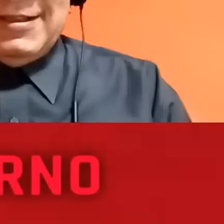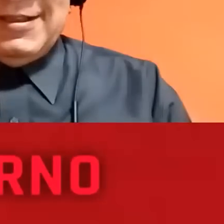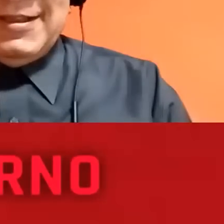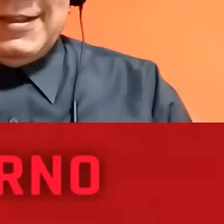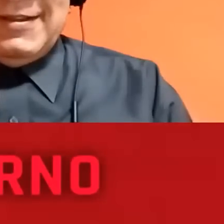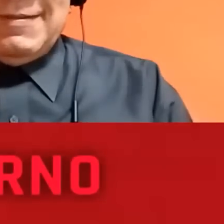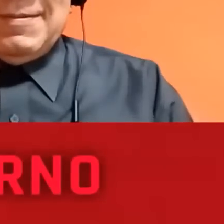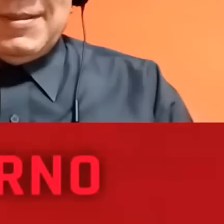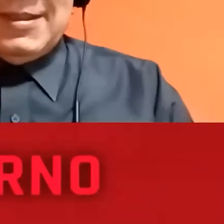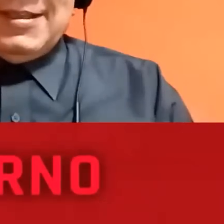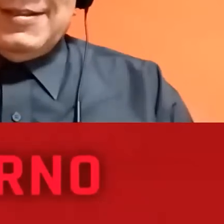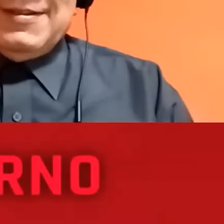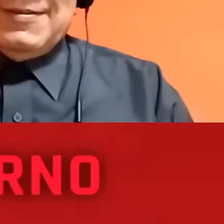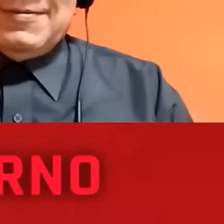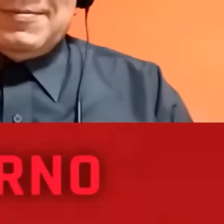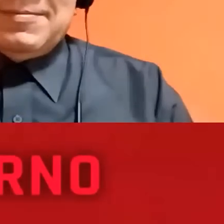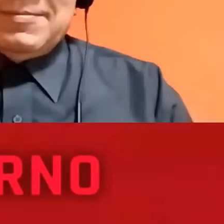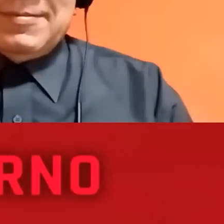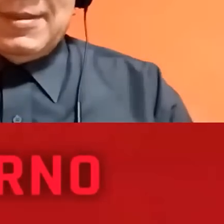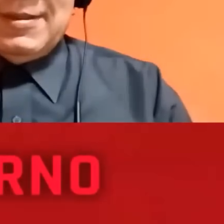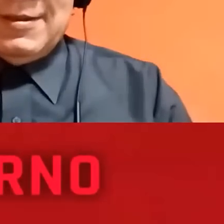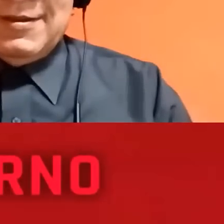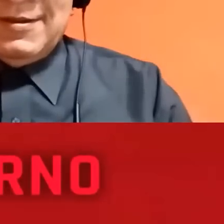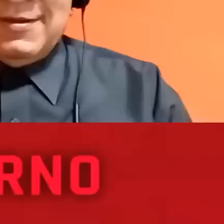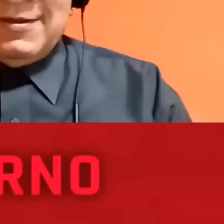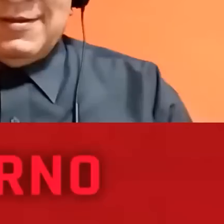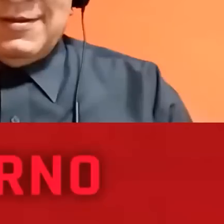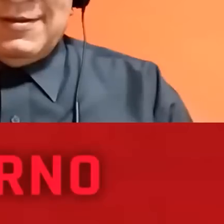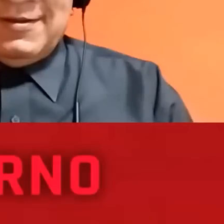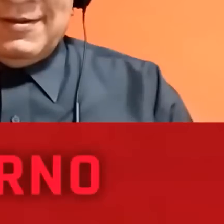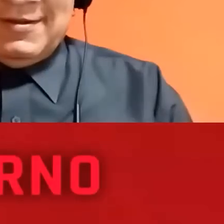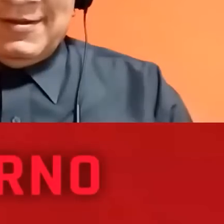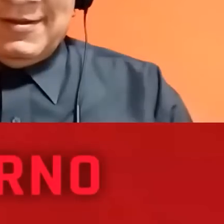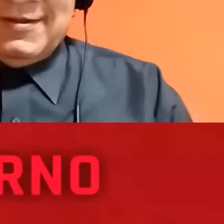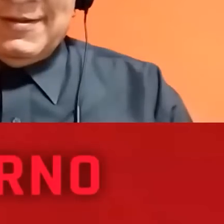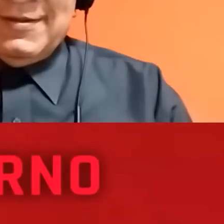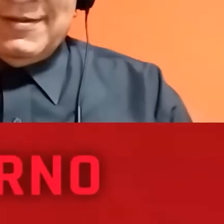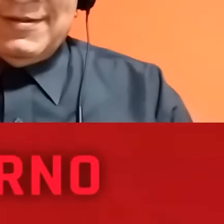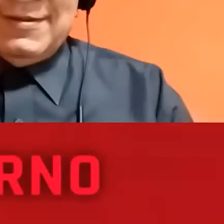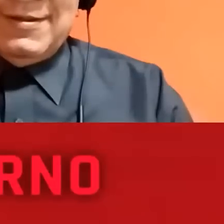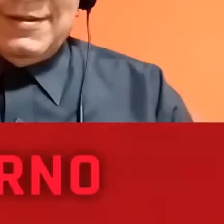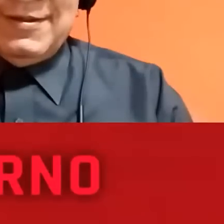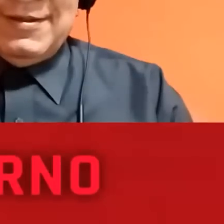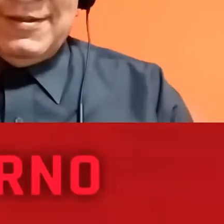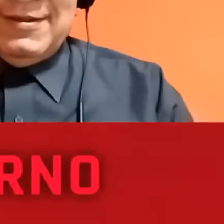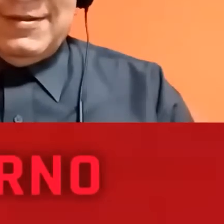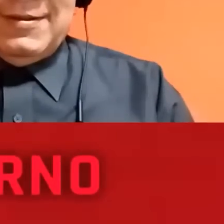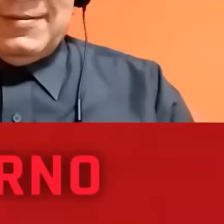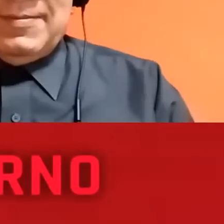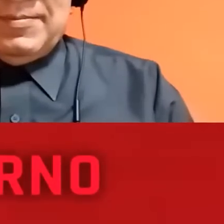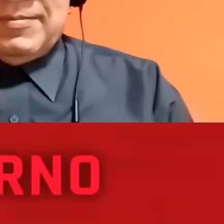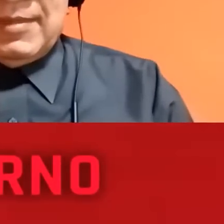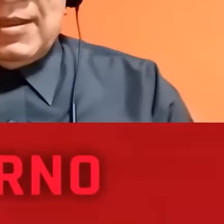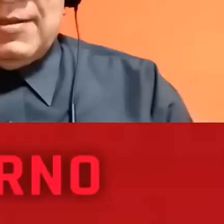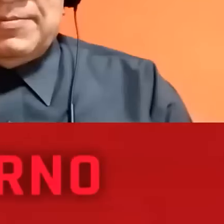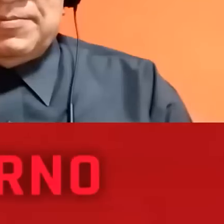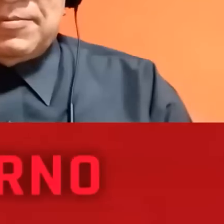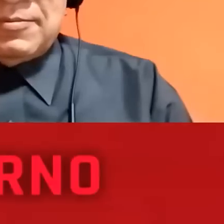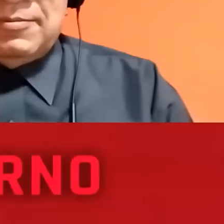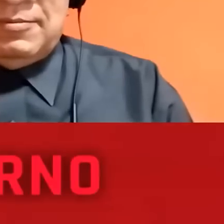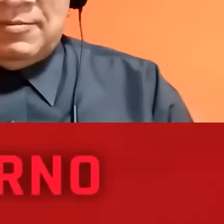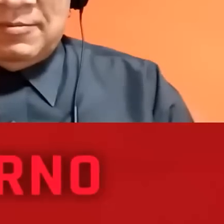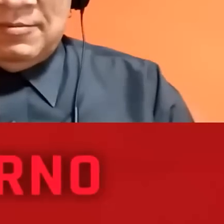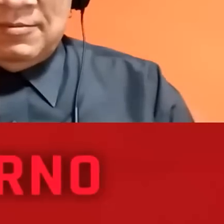podridas. Es cierto, Paco. Qué bueno que te tengo a ti para consultarte, y qué bueno que los amigos de